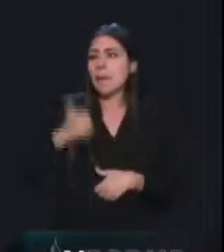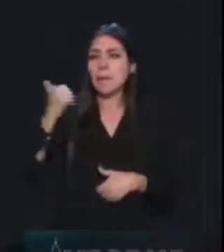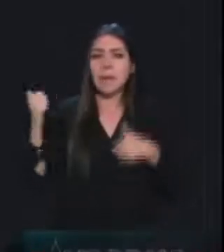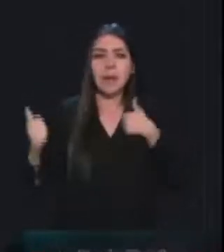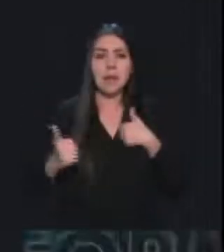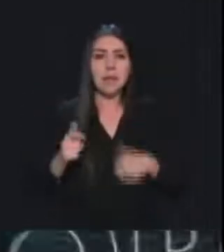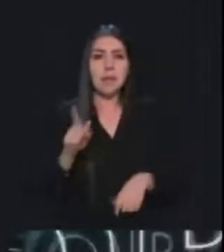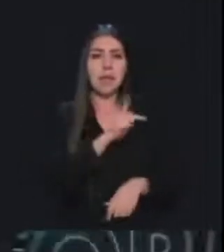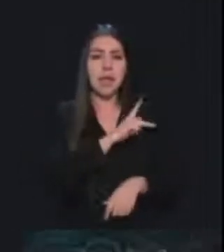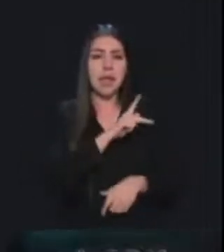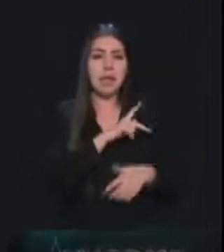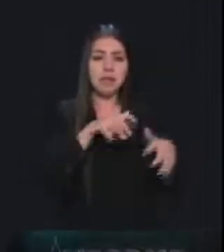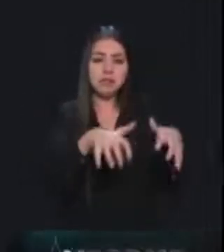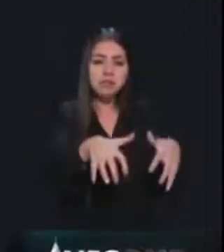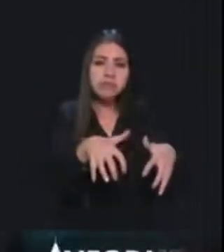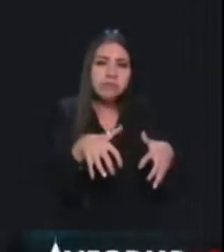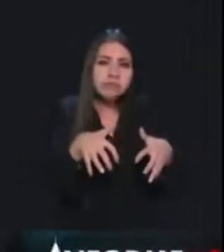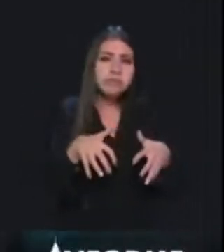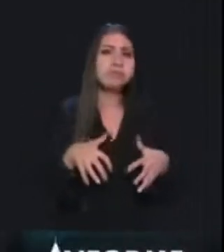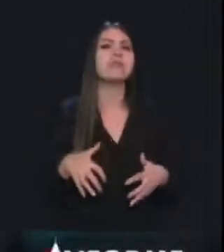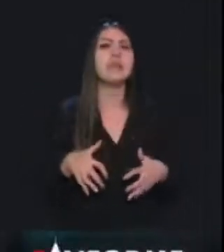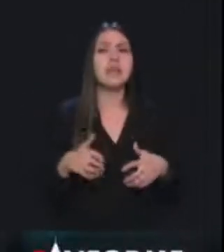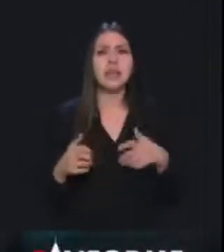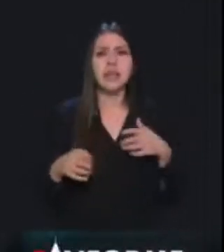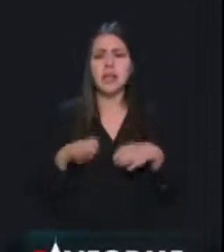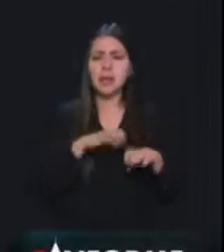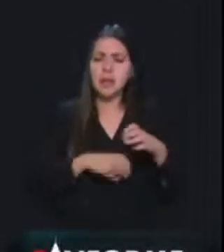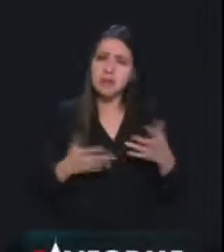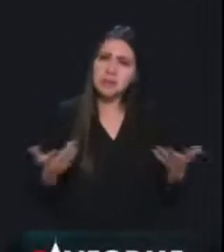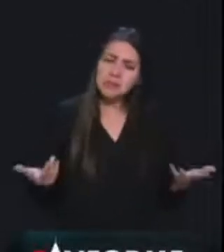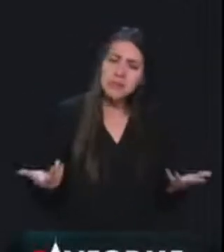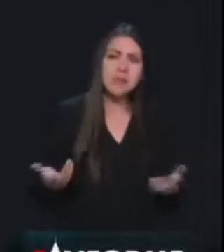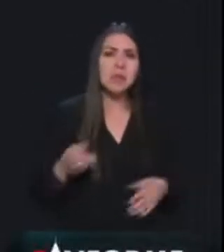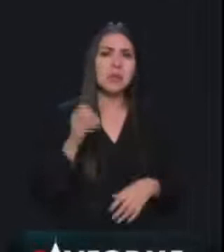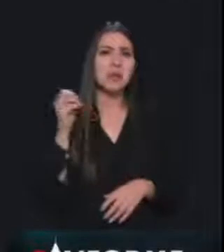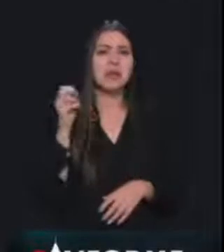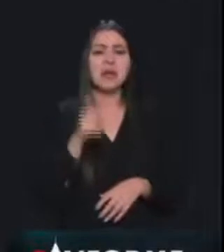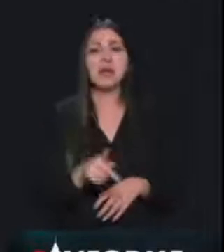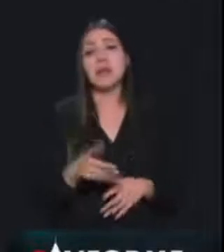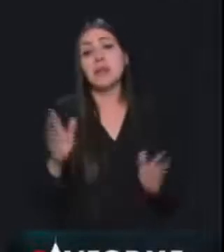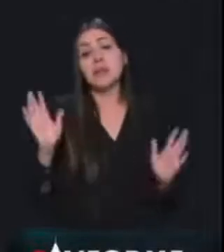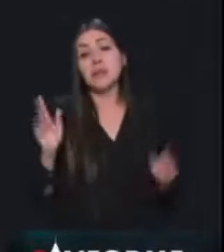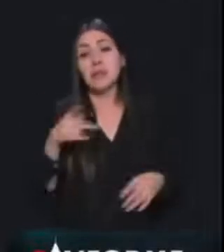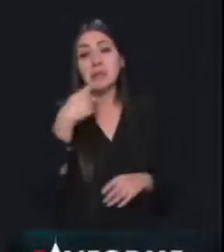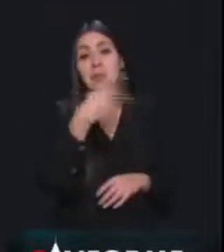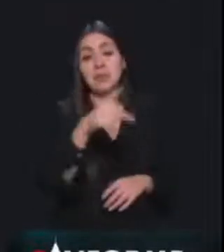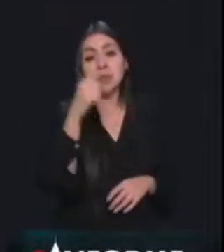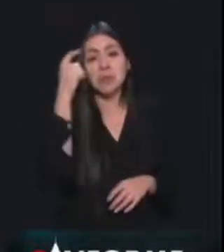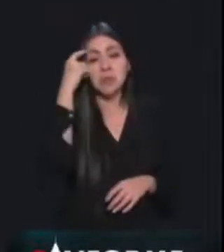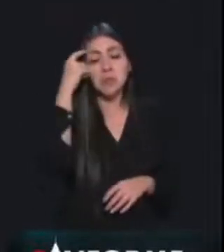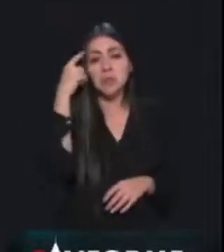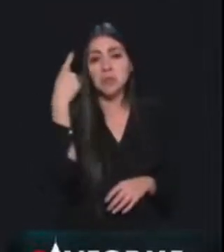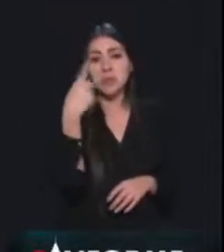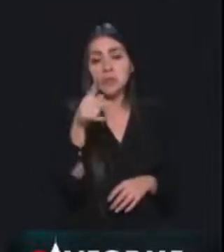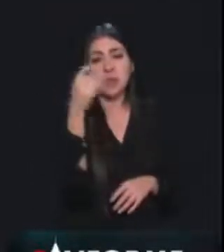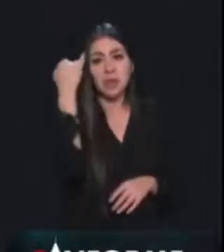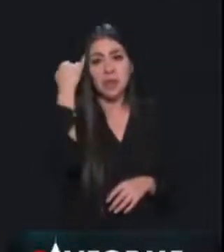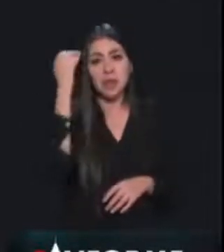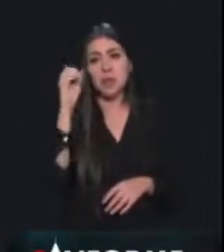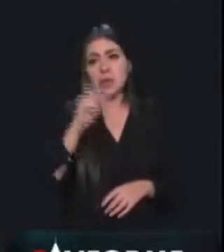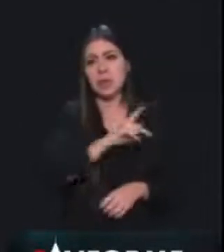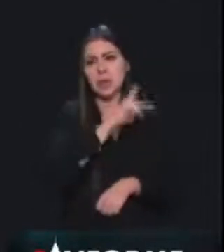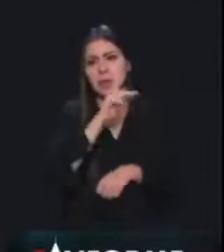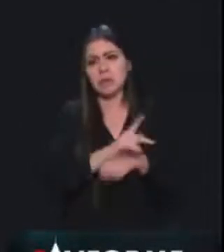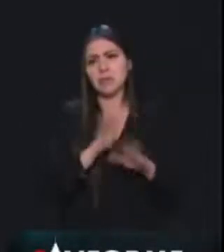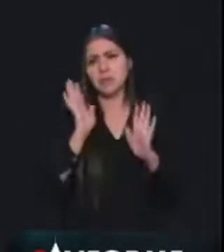energía a nivel de este país o de todos los países, ok, eso es una cuestión ideológica y de visión de país que